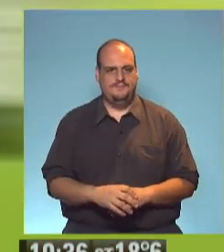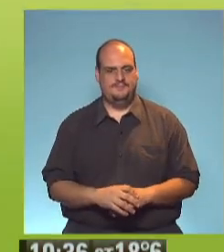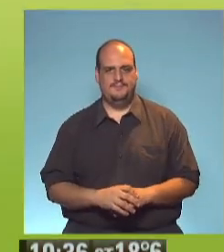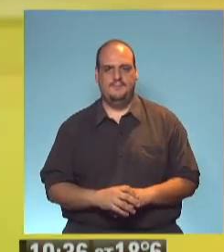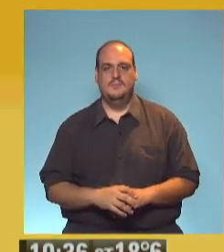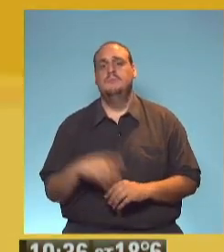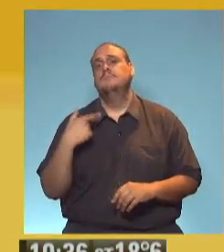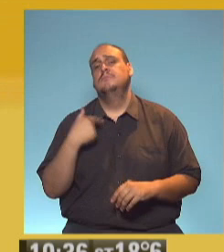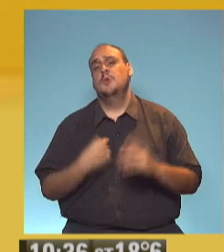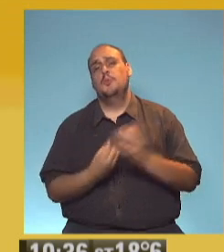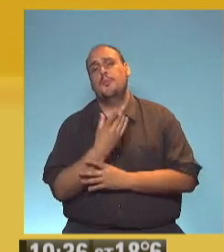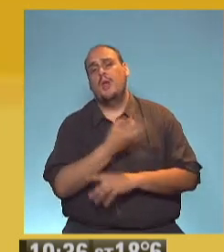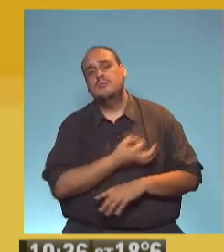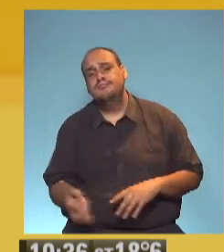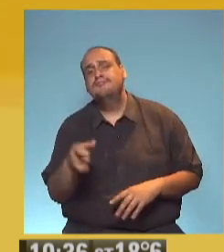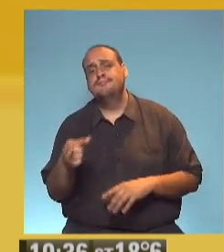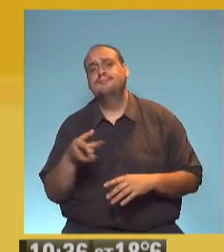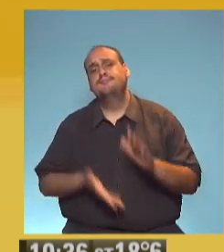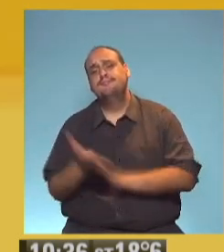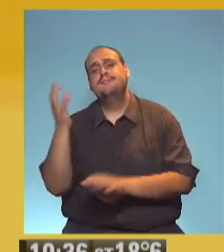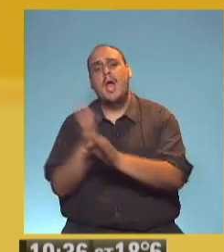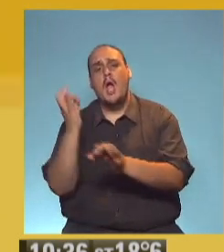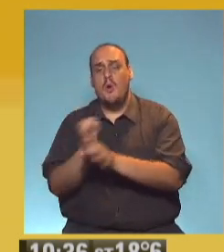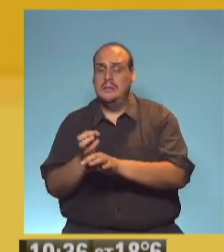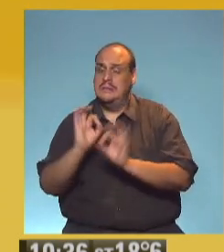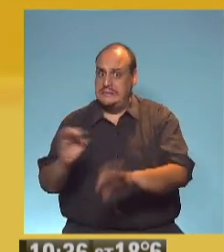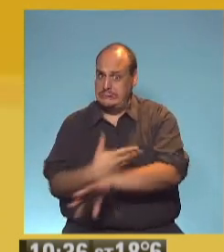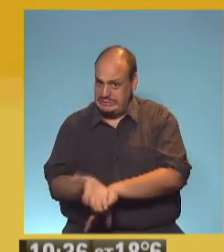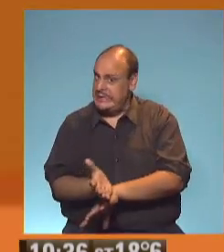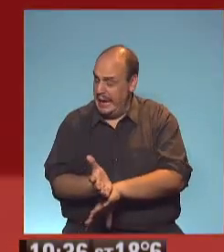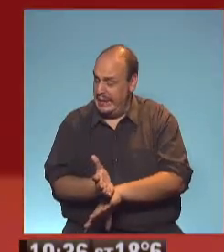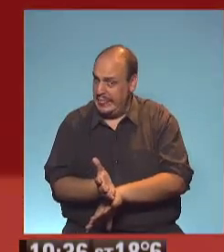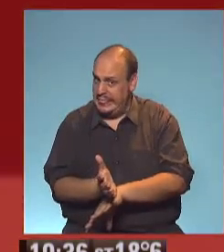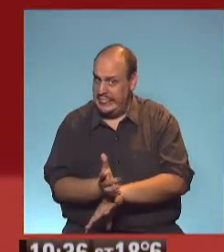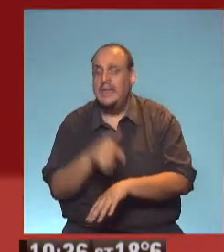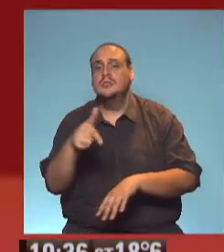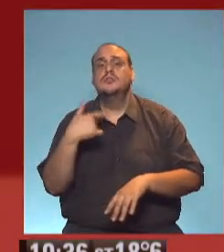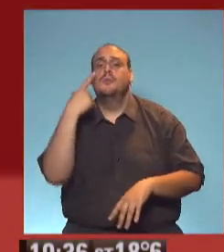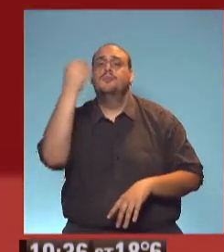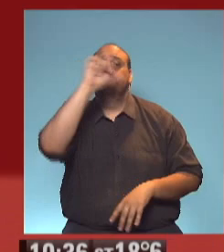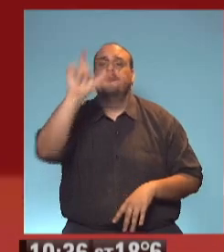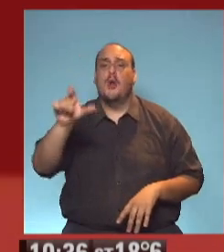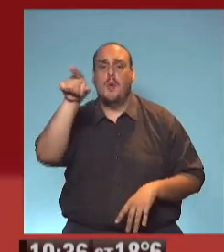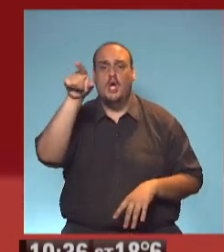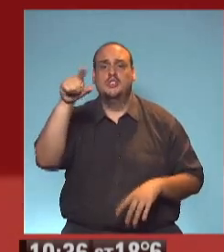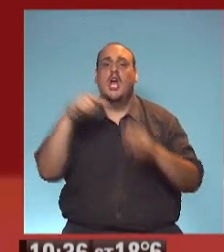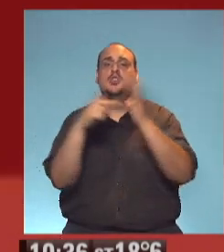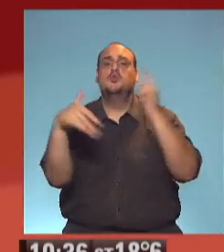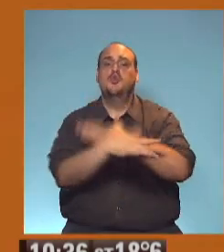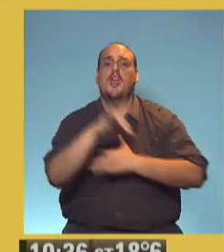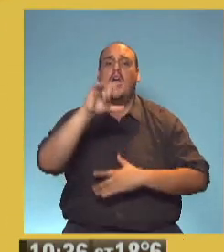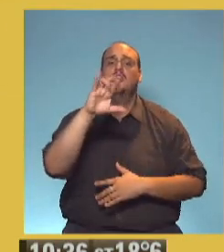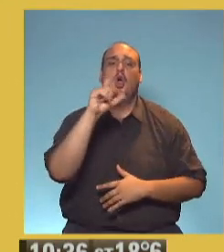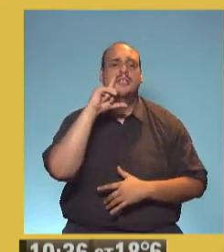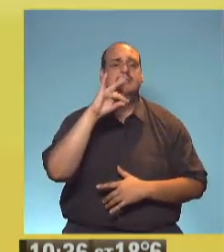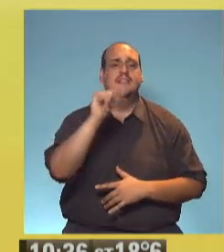Como todas las mañanas estoy yendo a la escuela y estoy llegando tarde. Vivo en la provincia de Formosa, en una ciudad que se llama Clorinda.